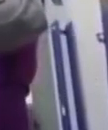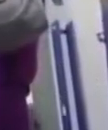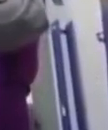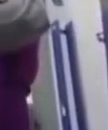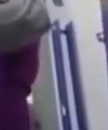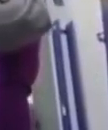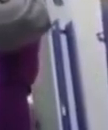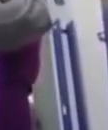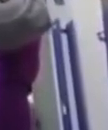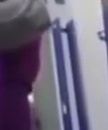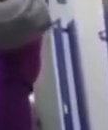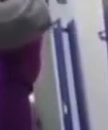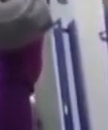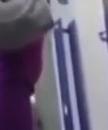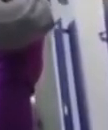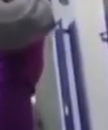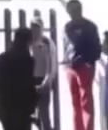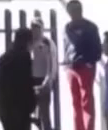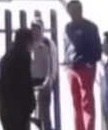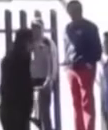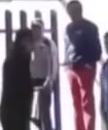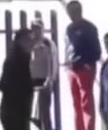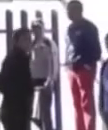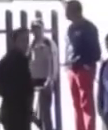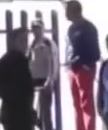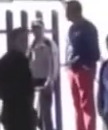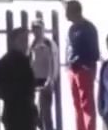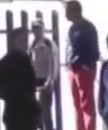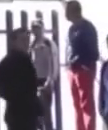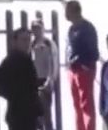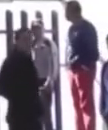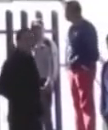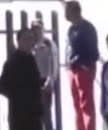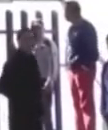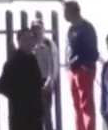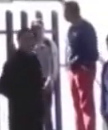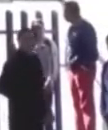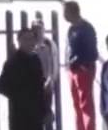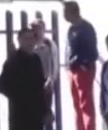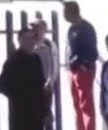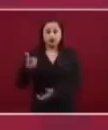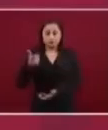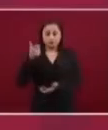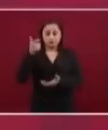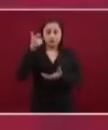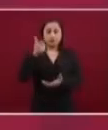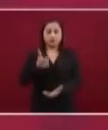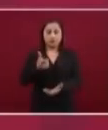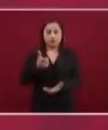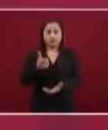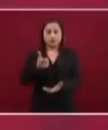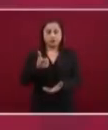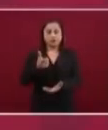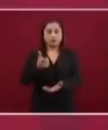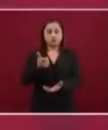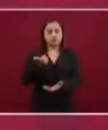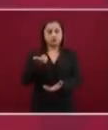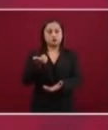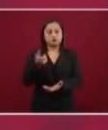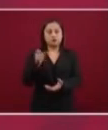tome en cuenta los comentarios de los expertos. No decimos que cualquier decisión traiga pros y